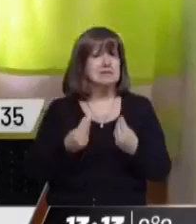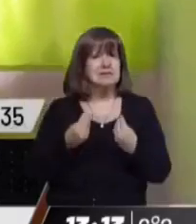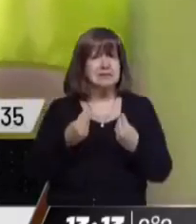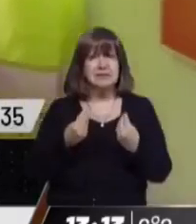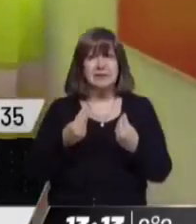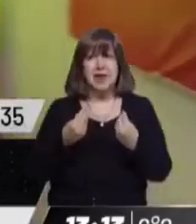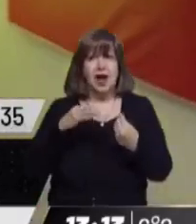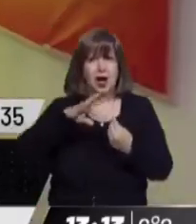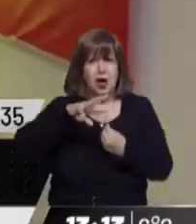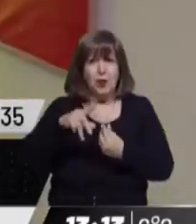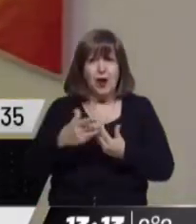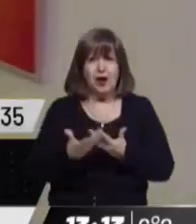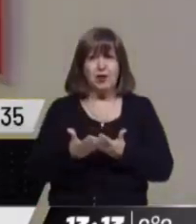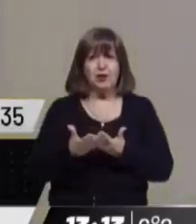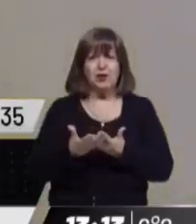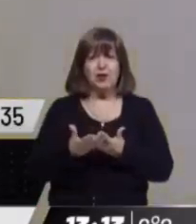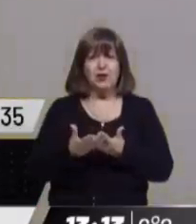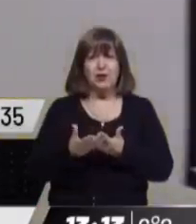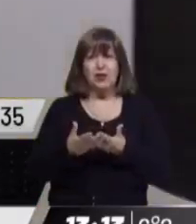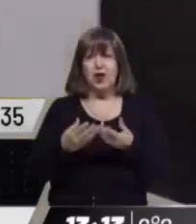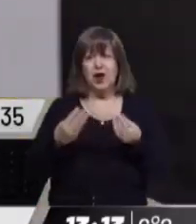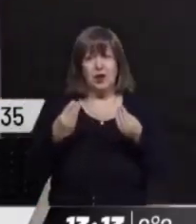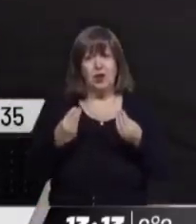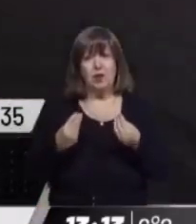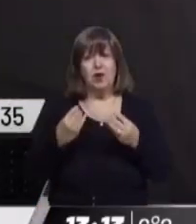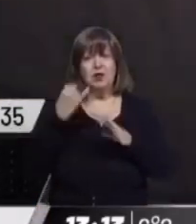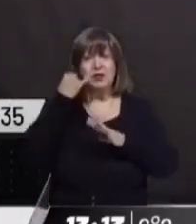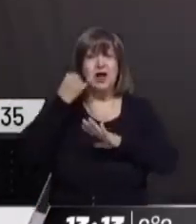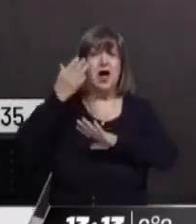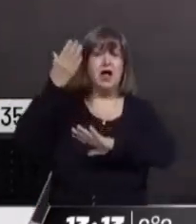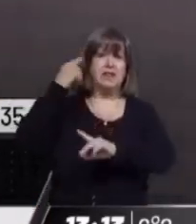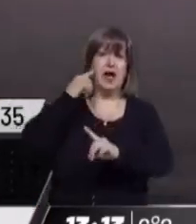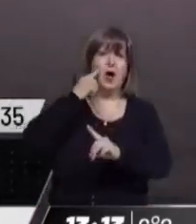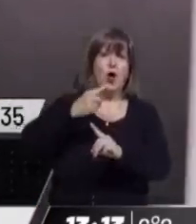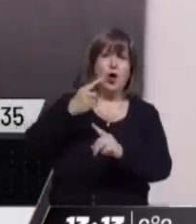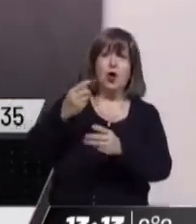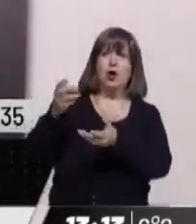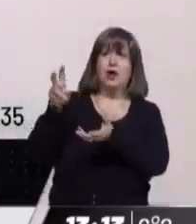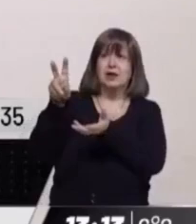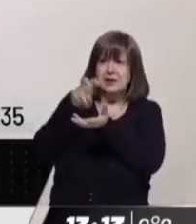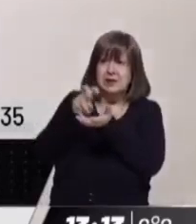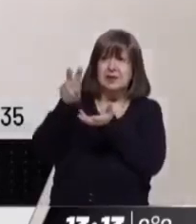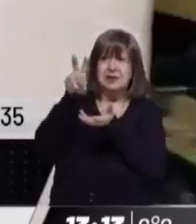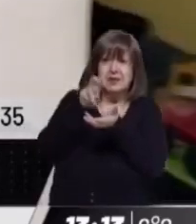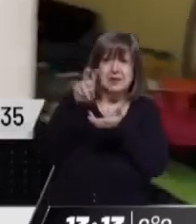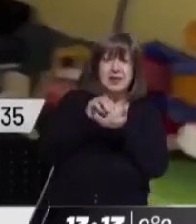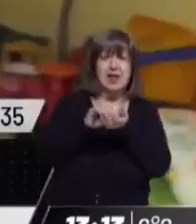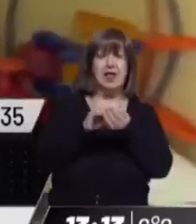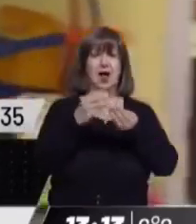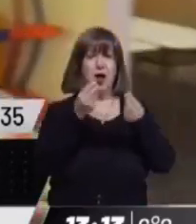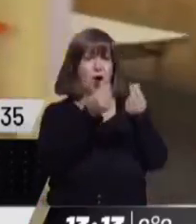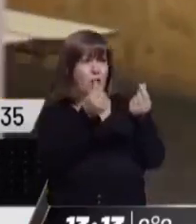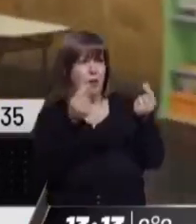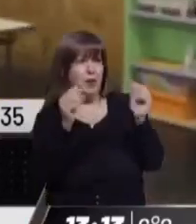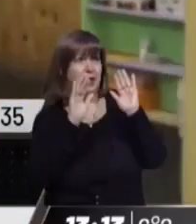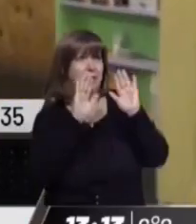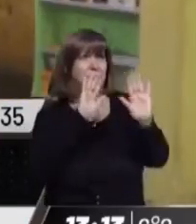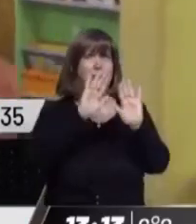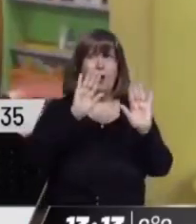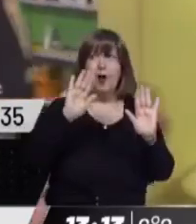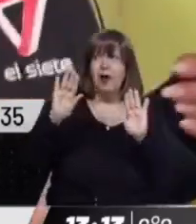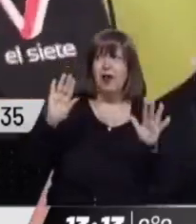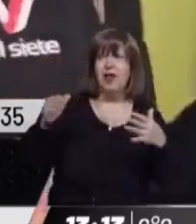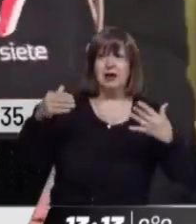triste porque todo lo que se ha logrado acá, lo que se logra a diario es con muchísimo esfuerzo, les decía. Es